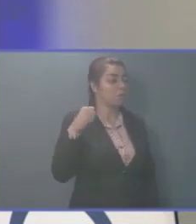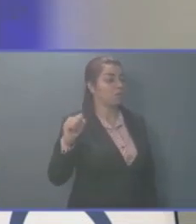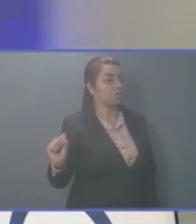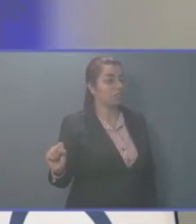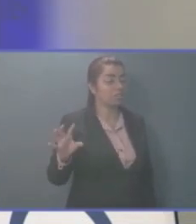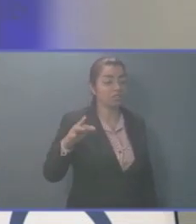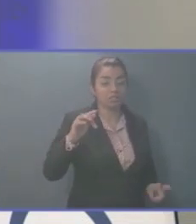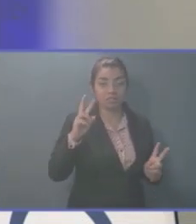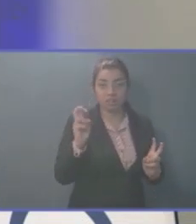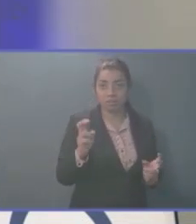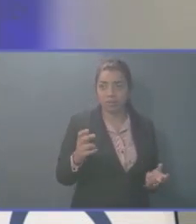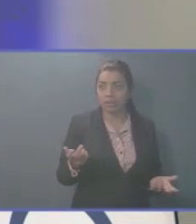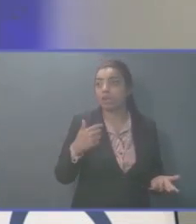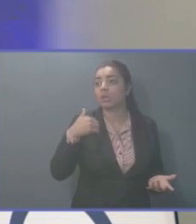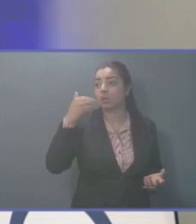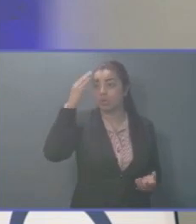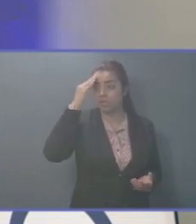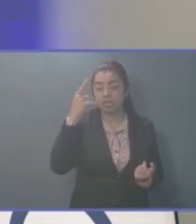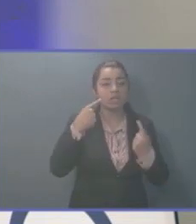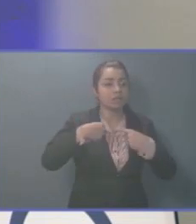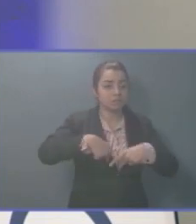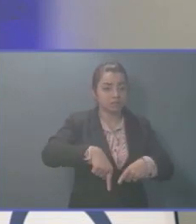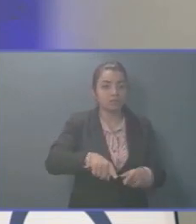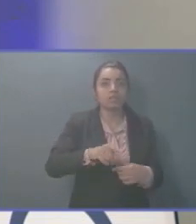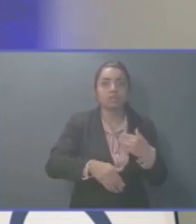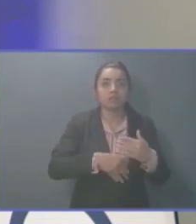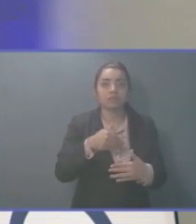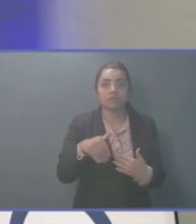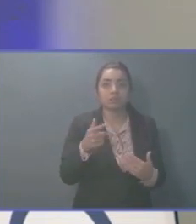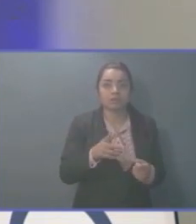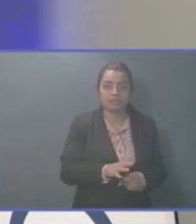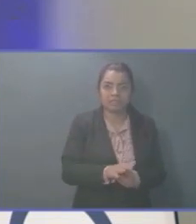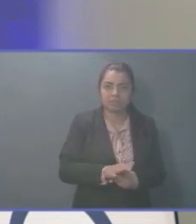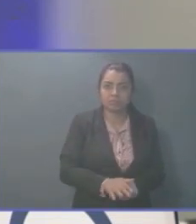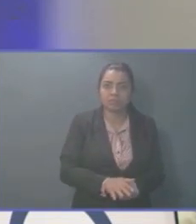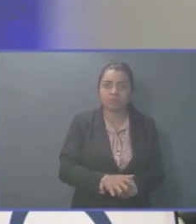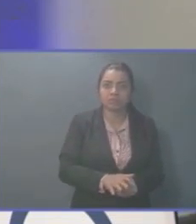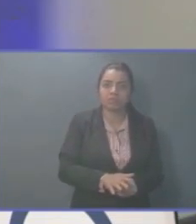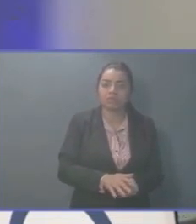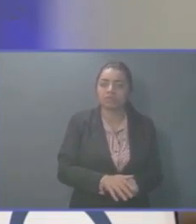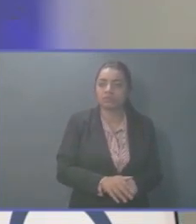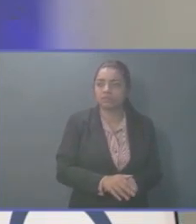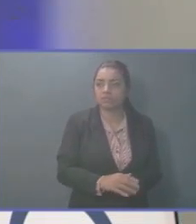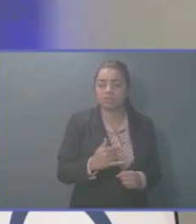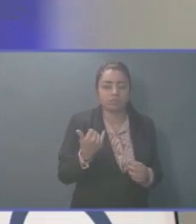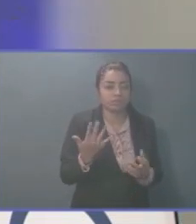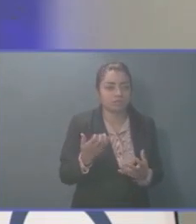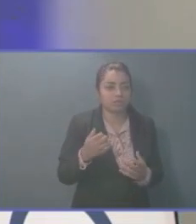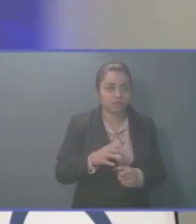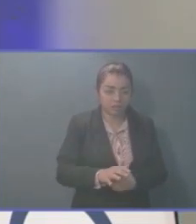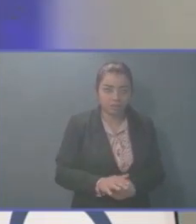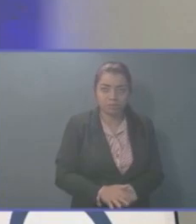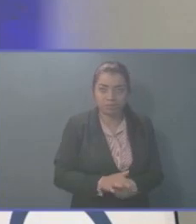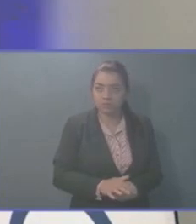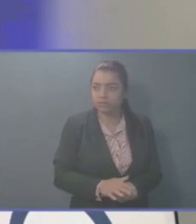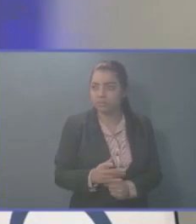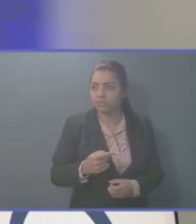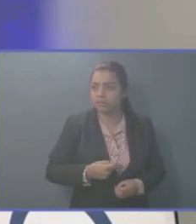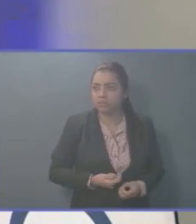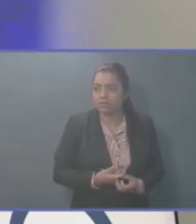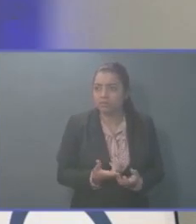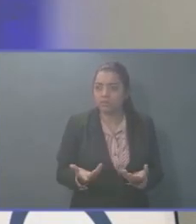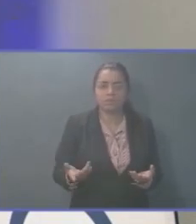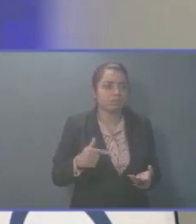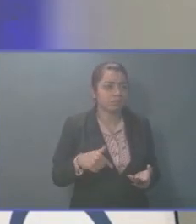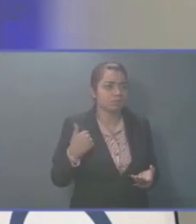tema, y yo no dudo que van a seguir en la misma dinámica de presión, de tratar de presionar. Y lo decíamos,